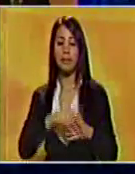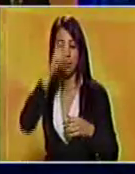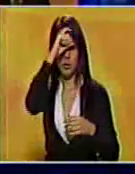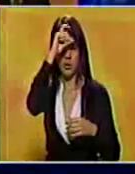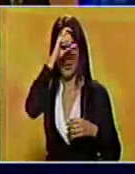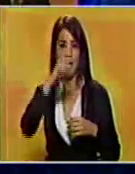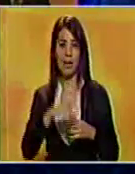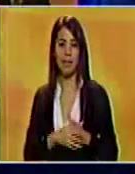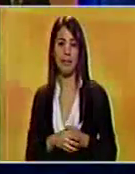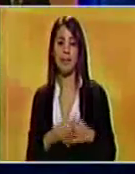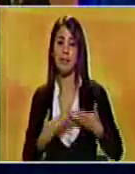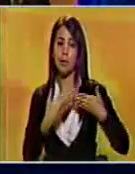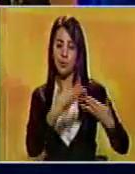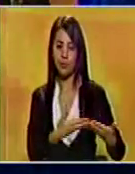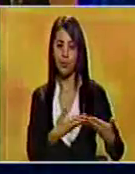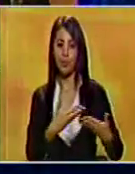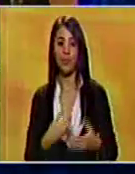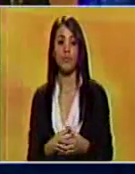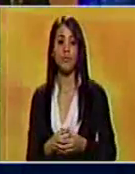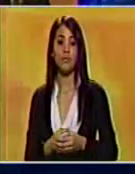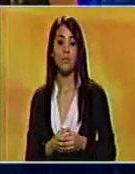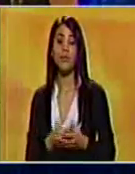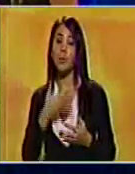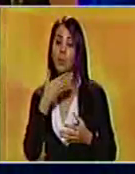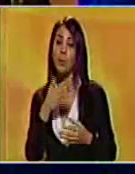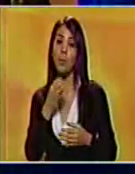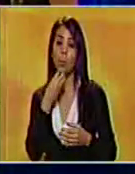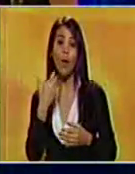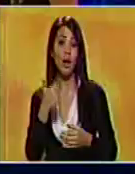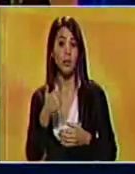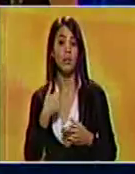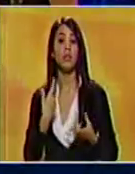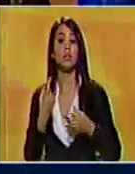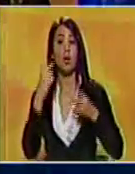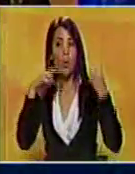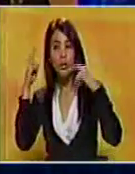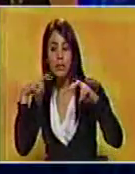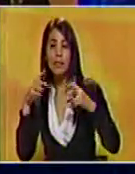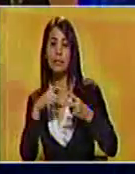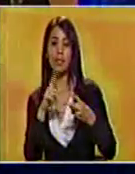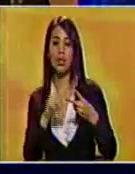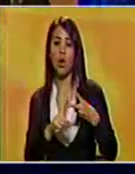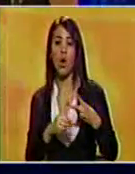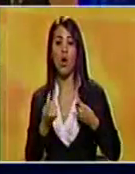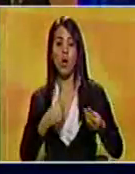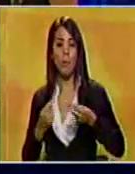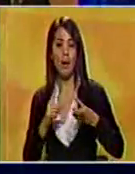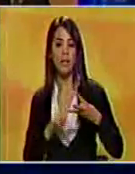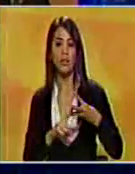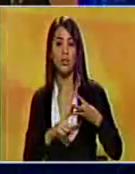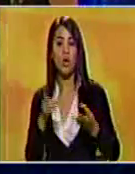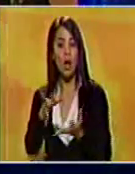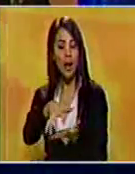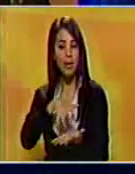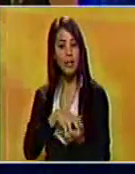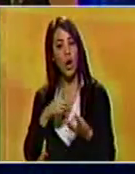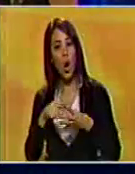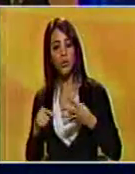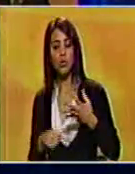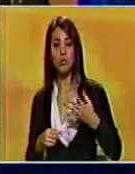2017 con los que resultaron favorecidos las áreas de comercio de desarrollo turístico seguridad agricultura y otros servicios